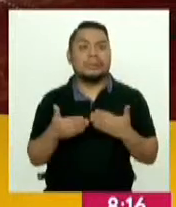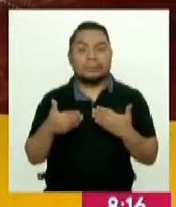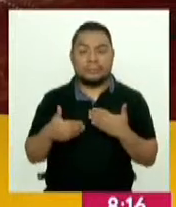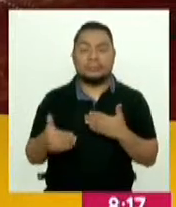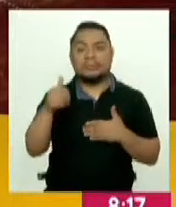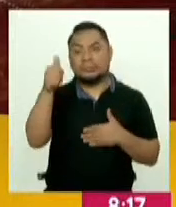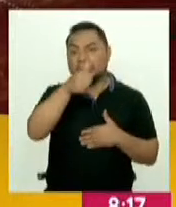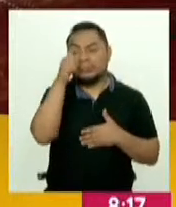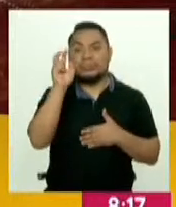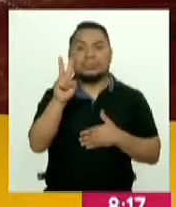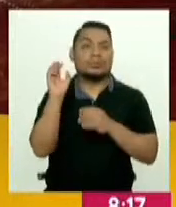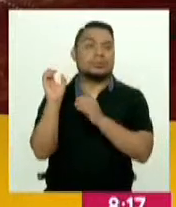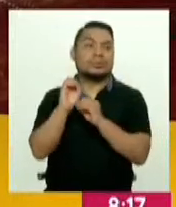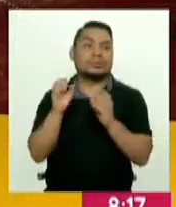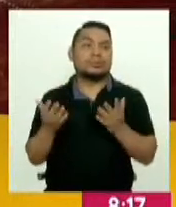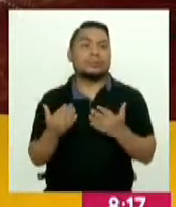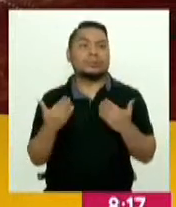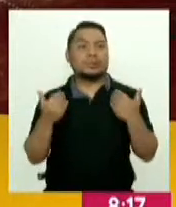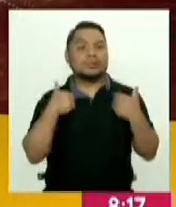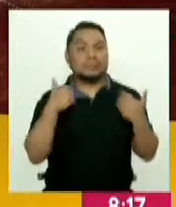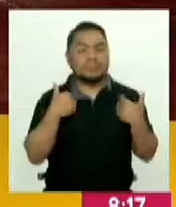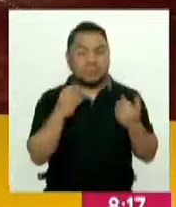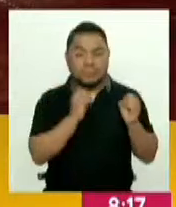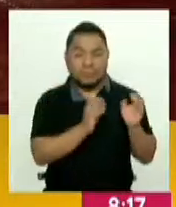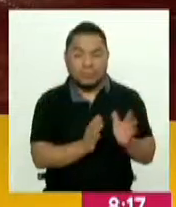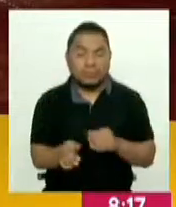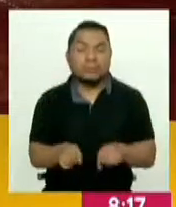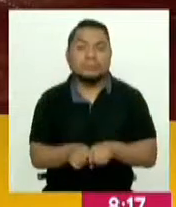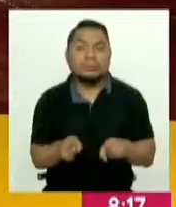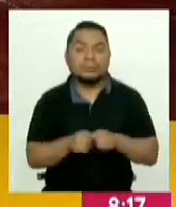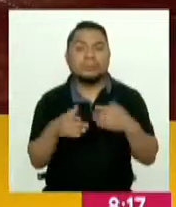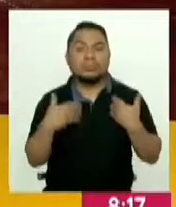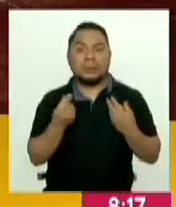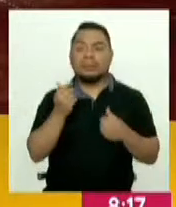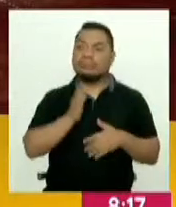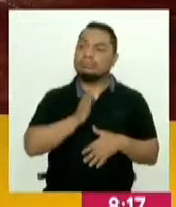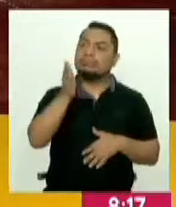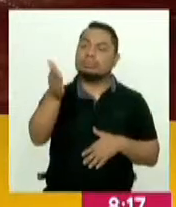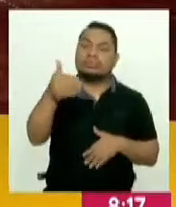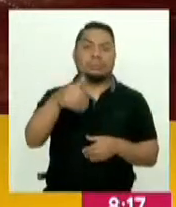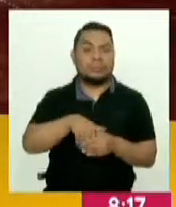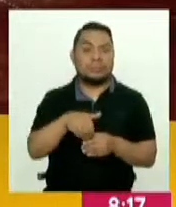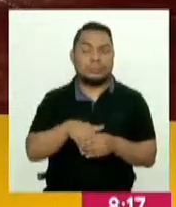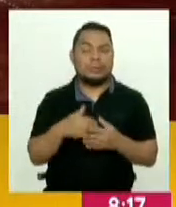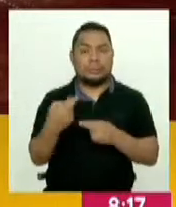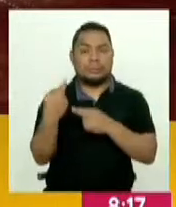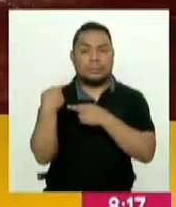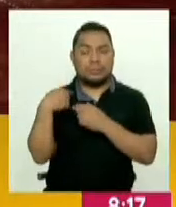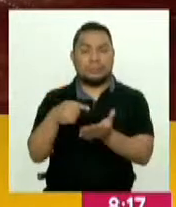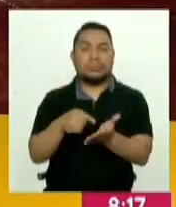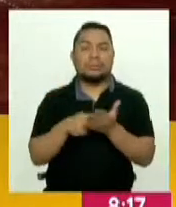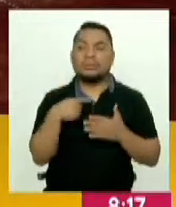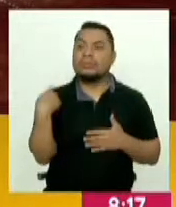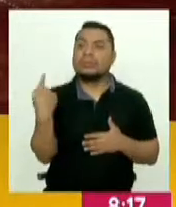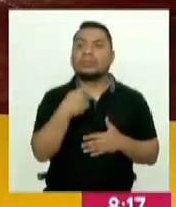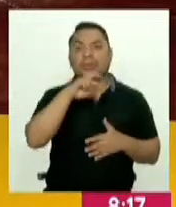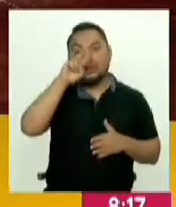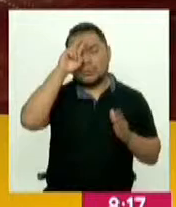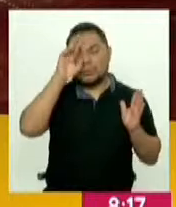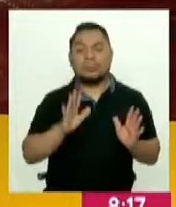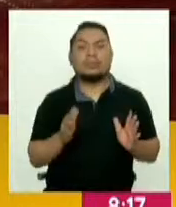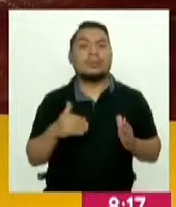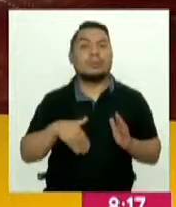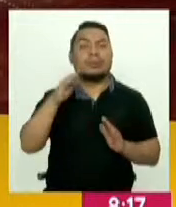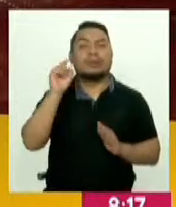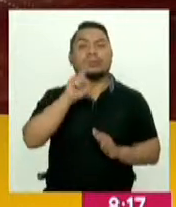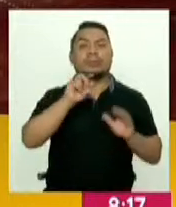el domingo 2 de octubre. Por lo tanto, tenemos que organizarnos también para cumplir a tiempo con esta obligación cívica que todos los peruanos